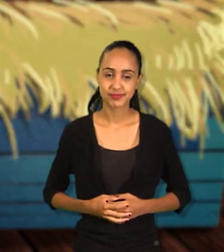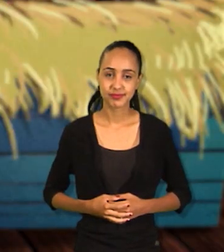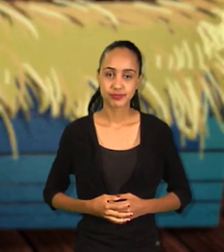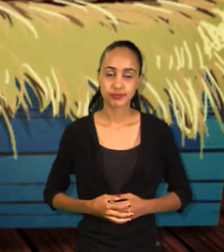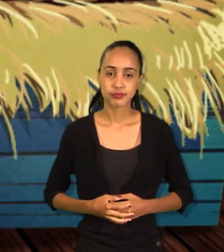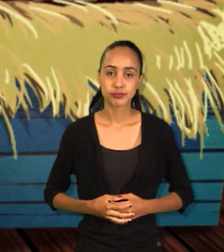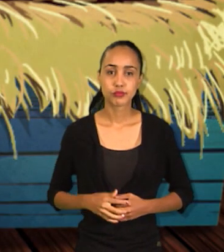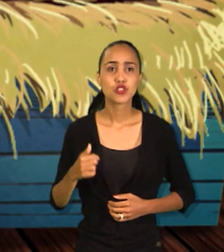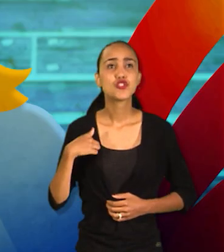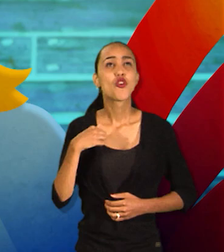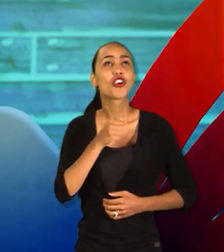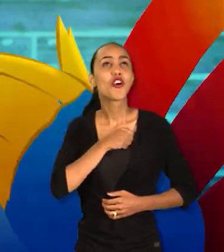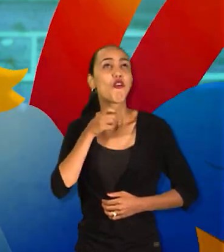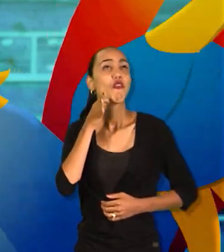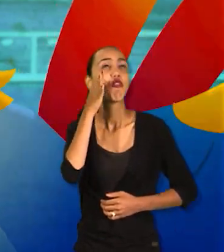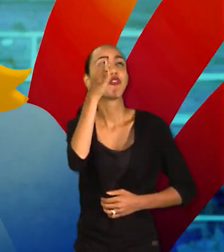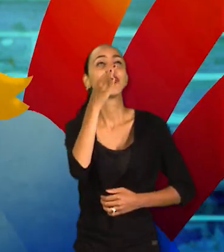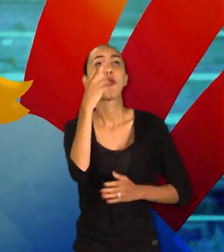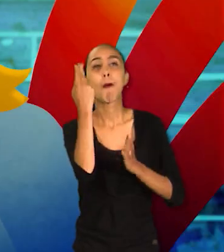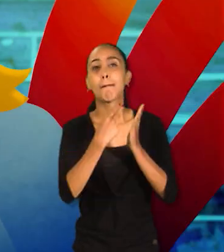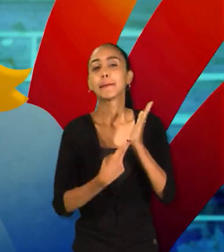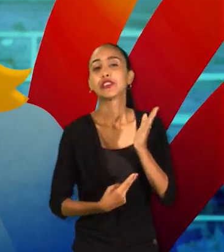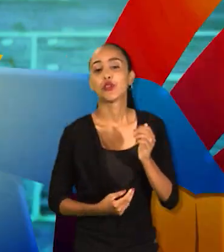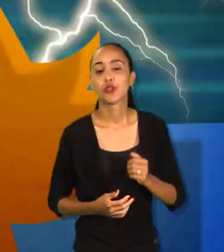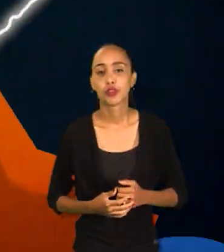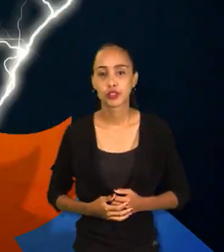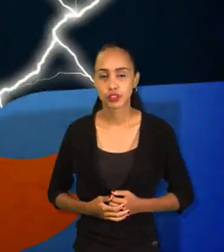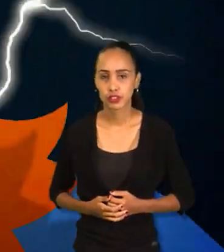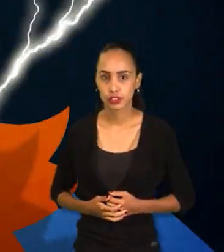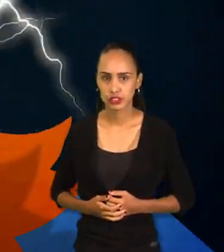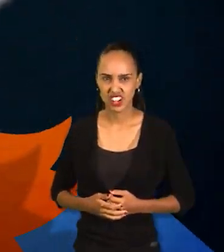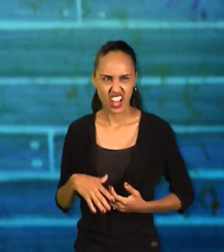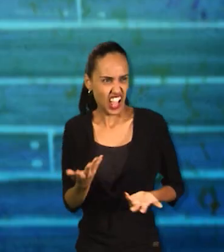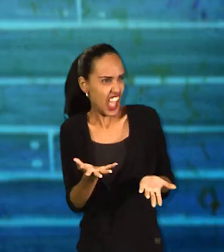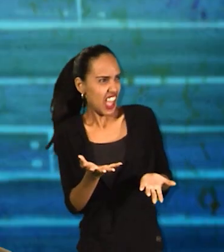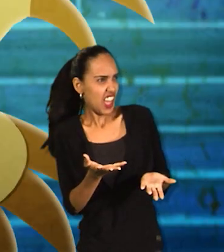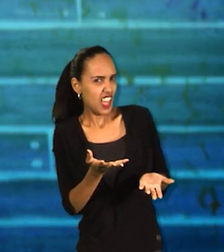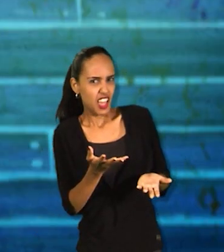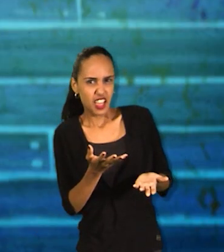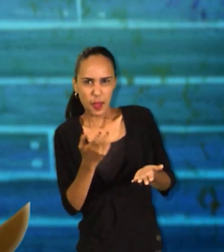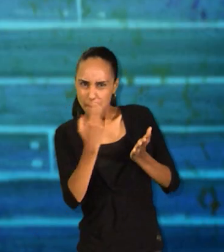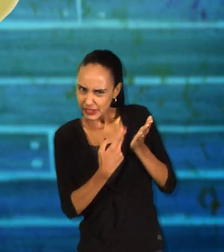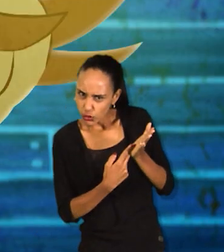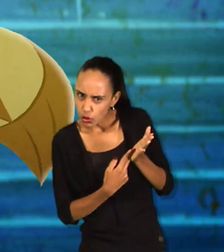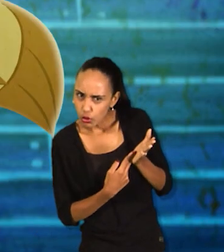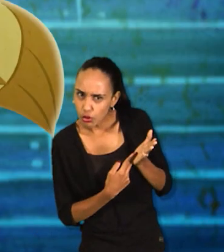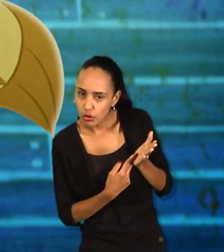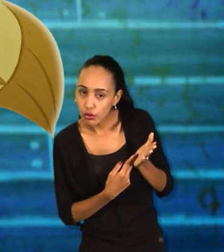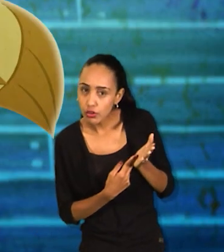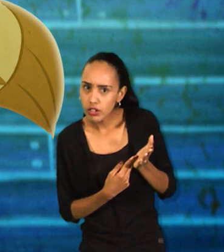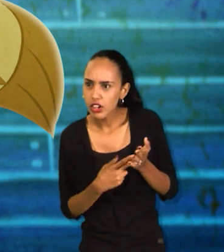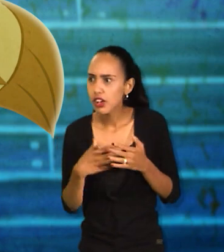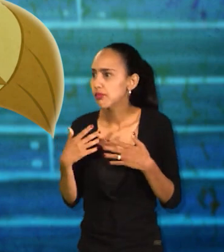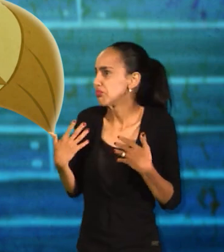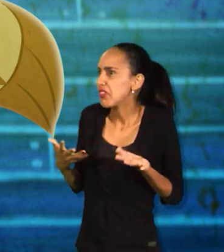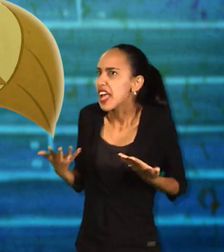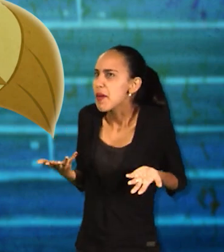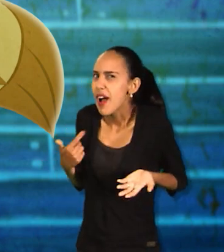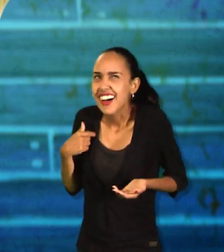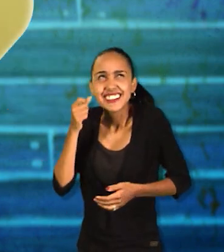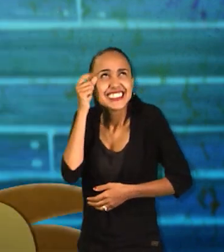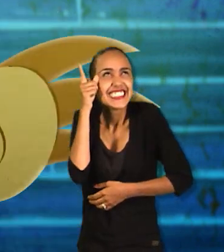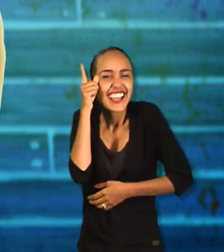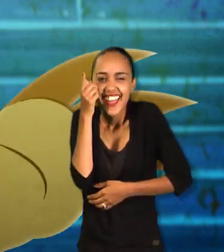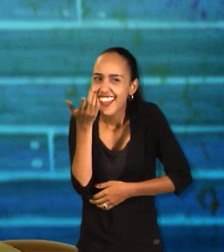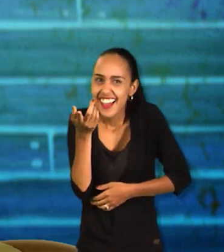Yo quiero ser pintor. Cantor, claro está. ¿Ser qué? ¡Ay, qué